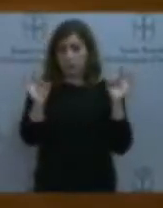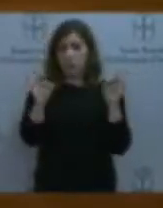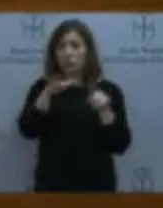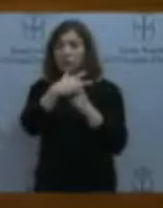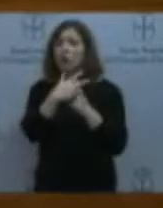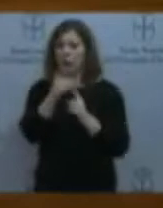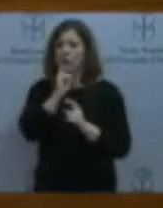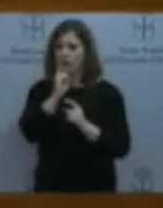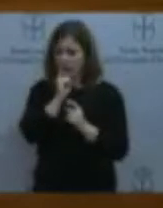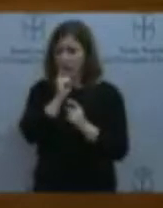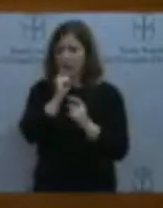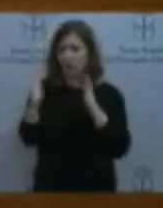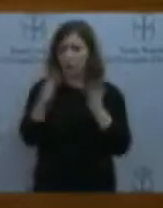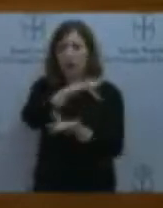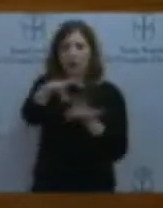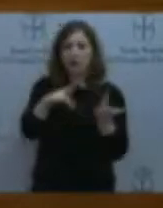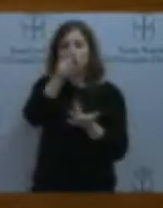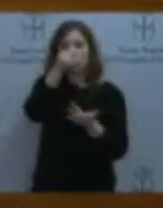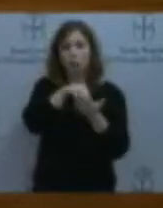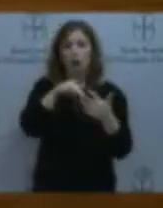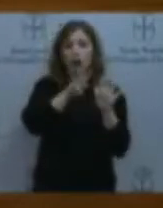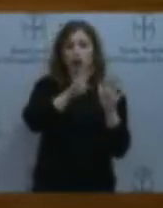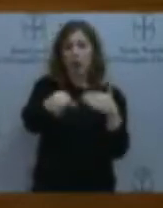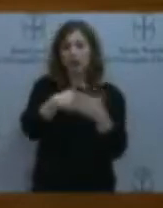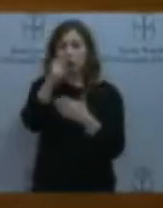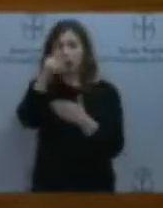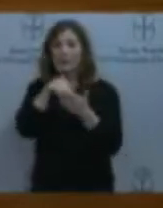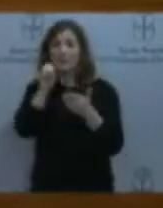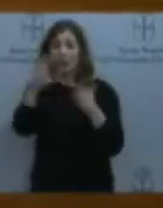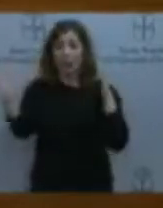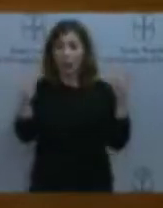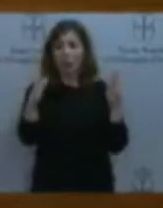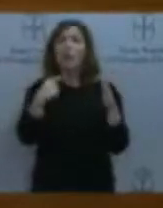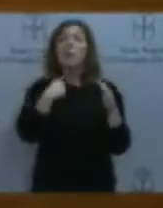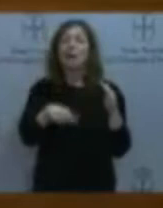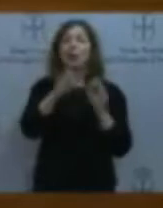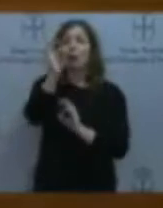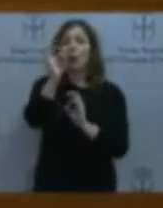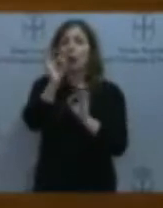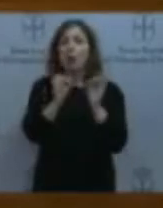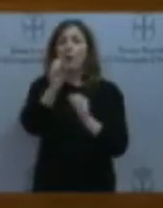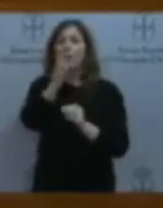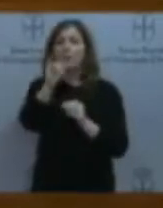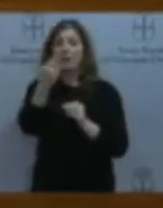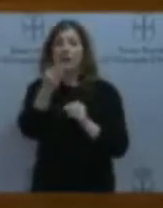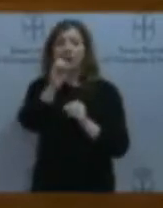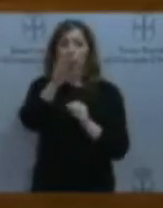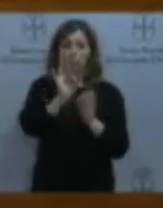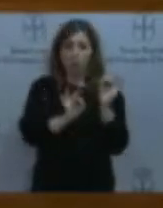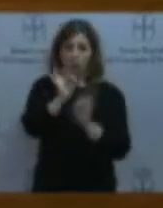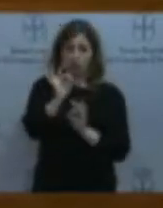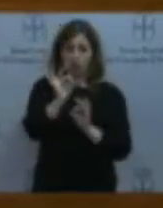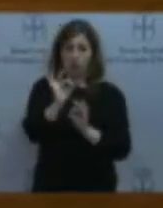entre 2008 y 2013, del PIB acumulado perdido fue del 14%, mientras que en el conjunto estatal fue del